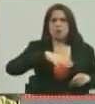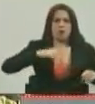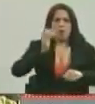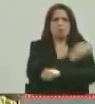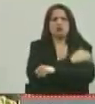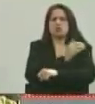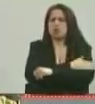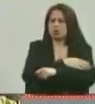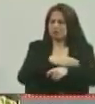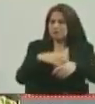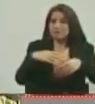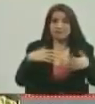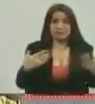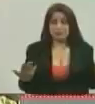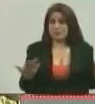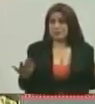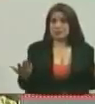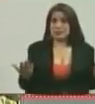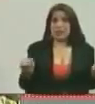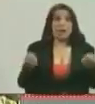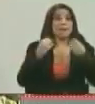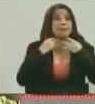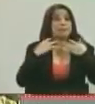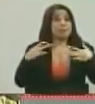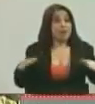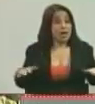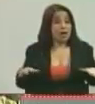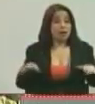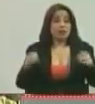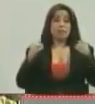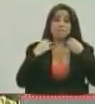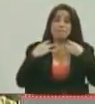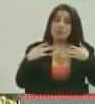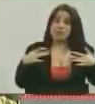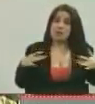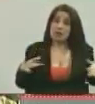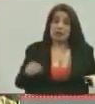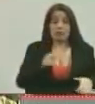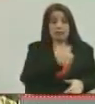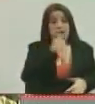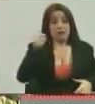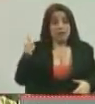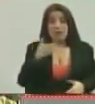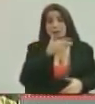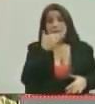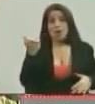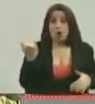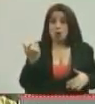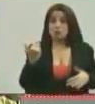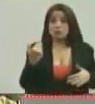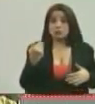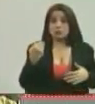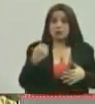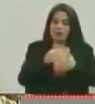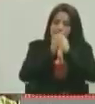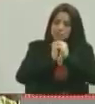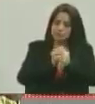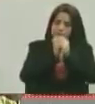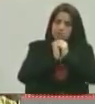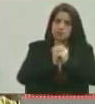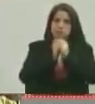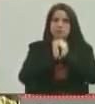por eso que cada día pierde más espacio y por eso que cada día la gente se refugia en su propio rezo